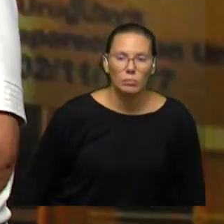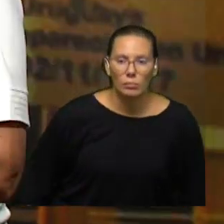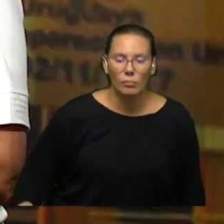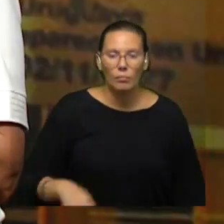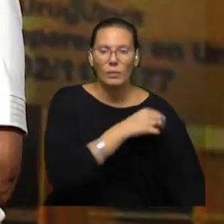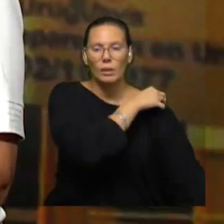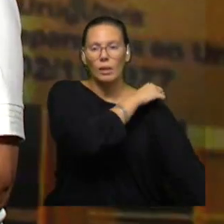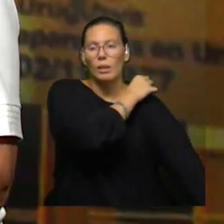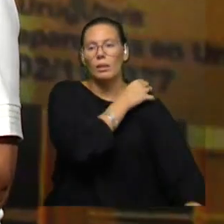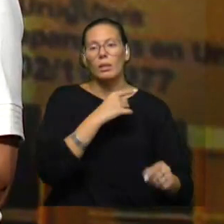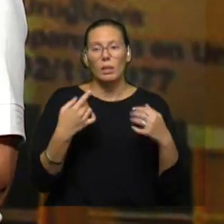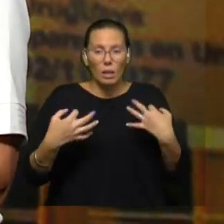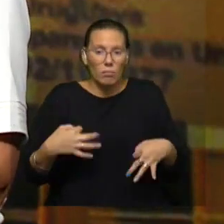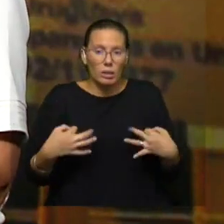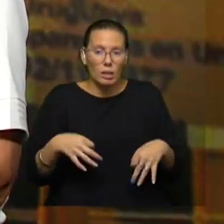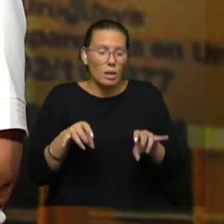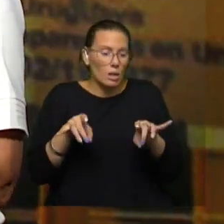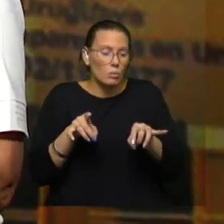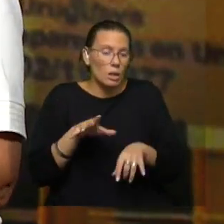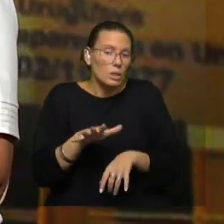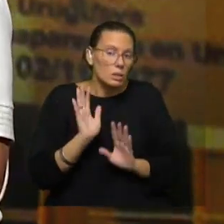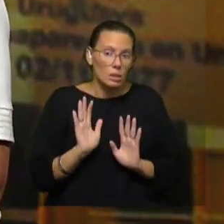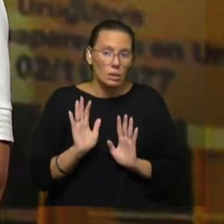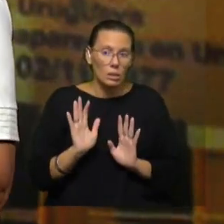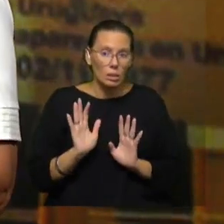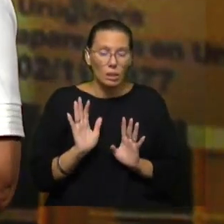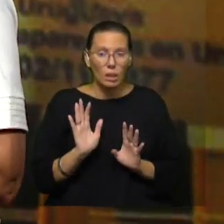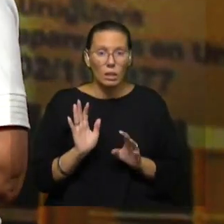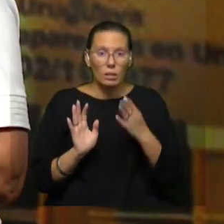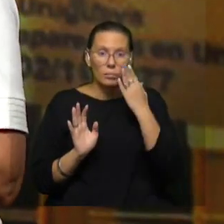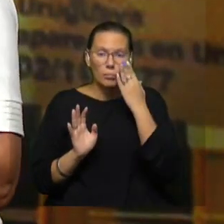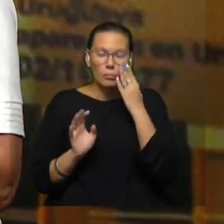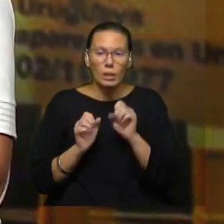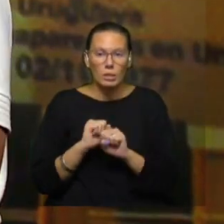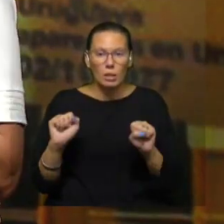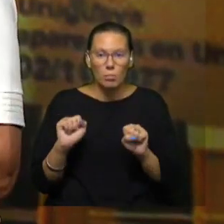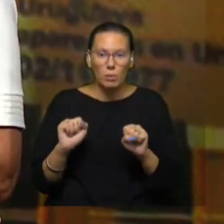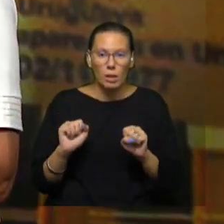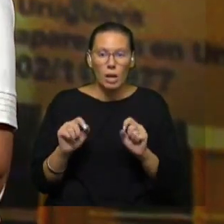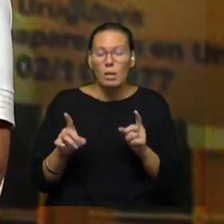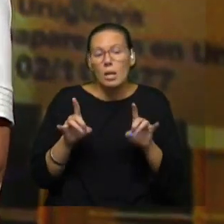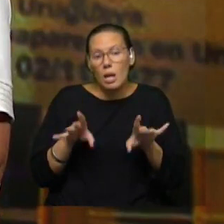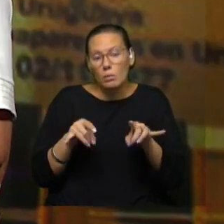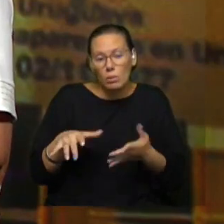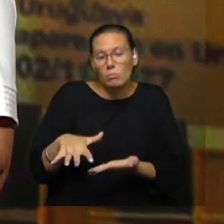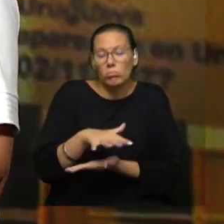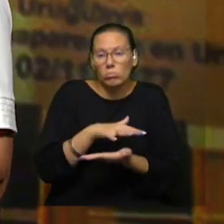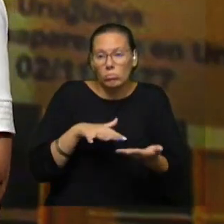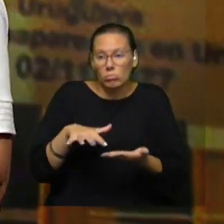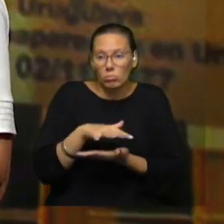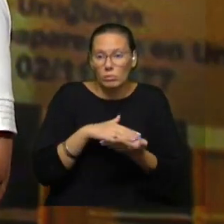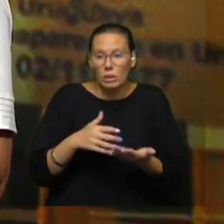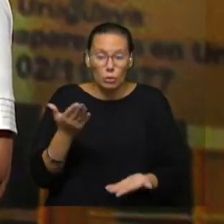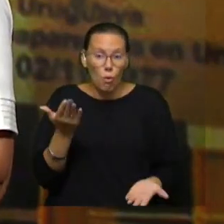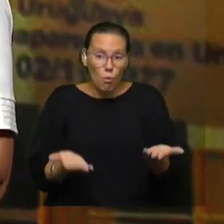que realmente se naturalice esto. Es decir, que sea parte, digamos, del encuentro natural de las cosas que son